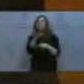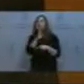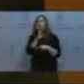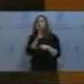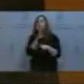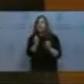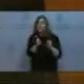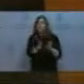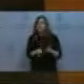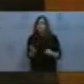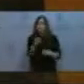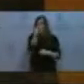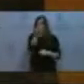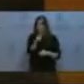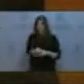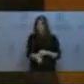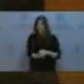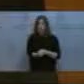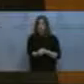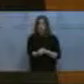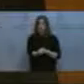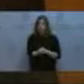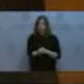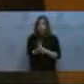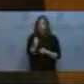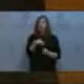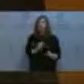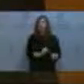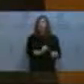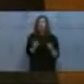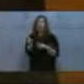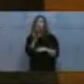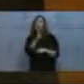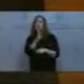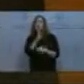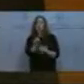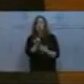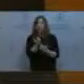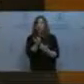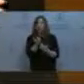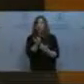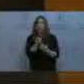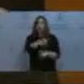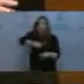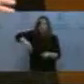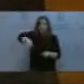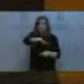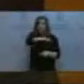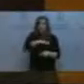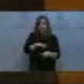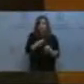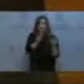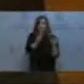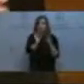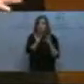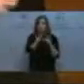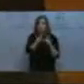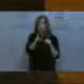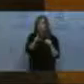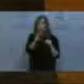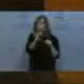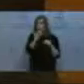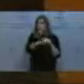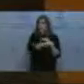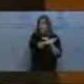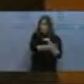también tenemos que saberlo. ¿Dónde van a llevar ese bioestabilizado? En un radio de 60 kilómetros. ¿Tiene previsto acaso alguna playa como la del Banco o